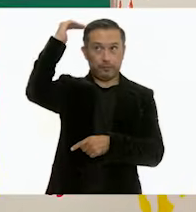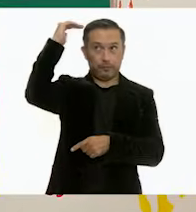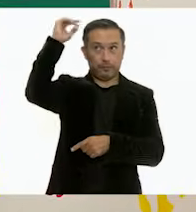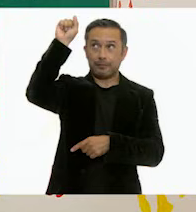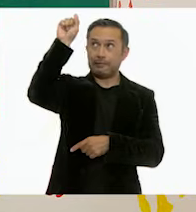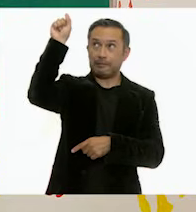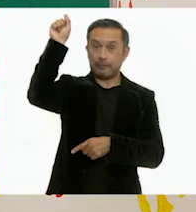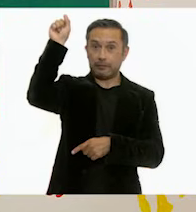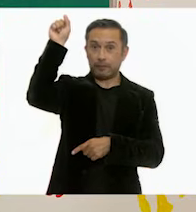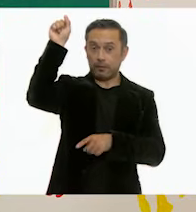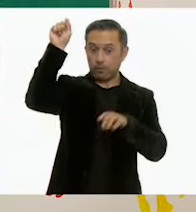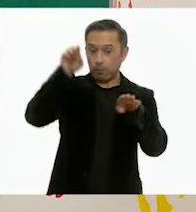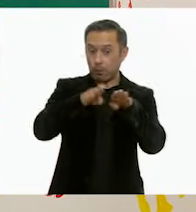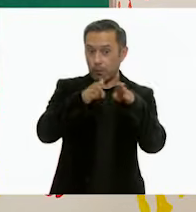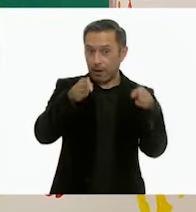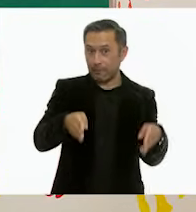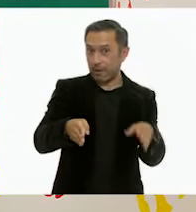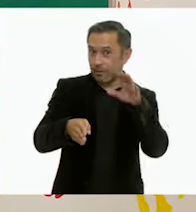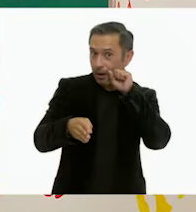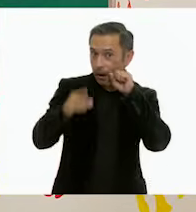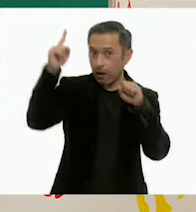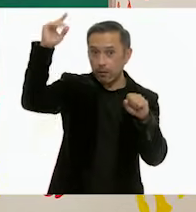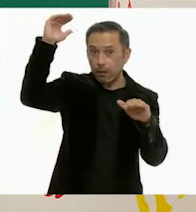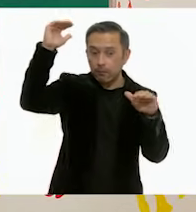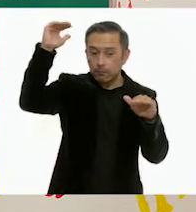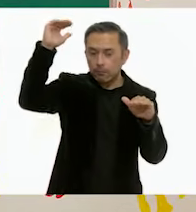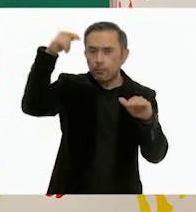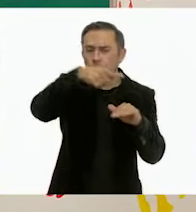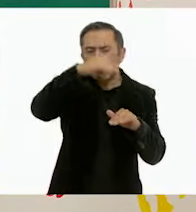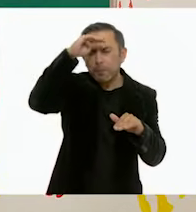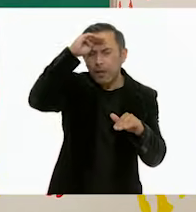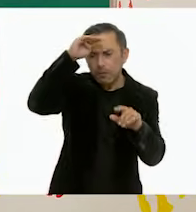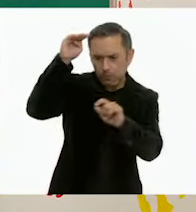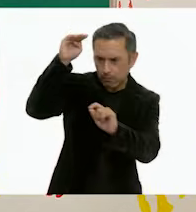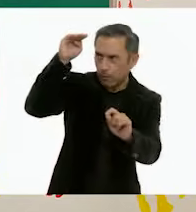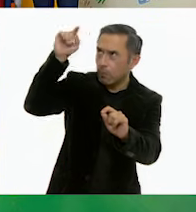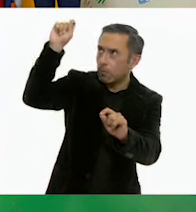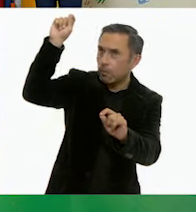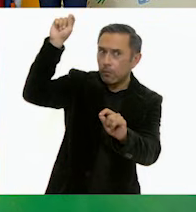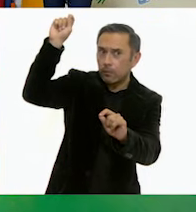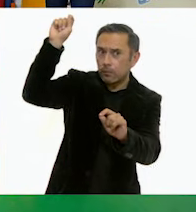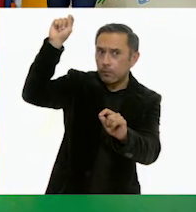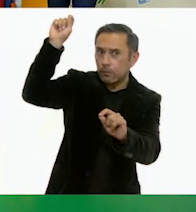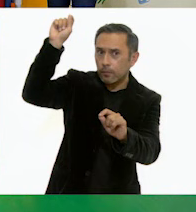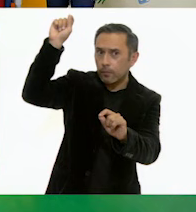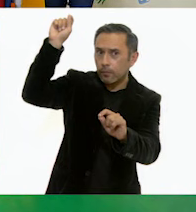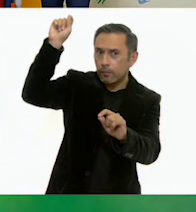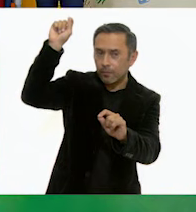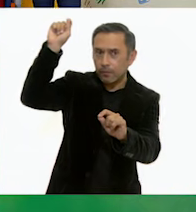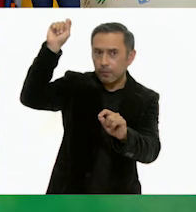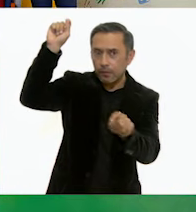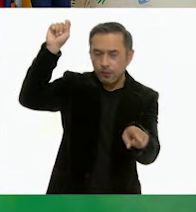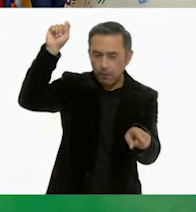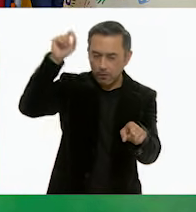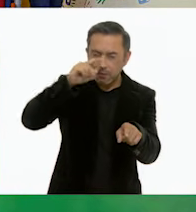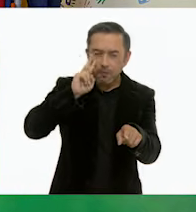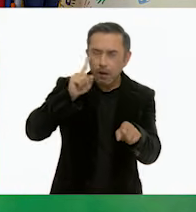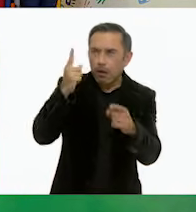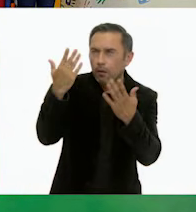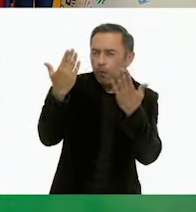sea alto, mediano o bajo? Este es el mueble naranja.